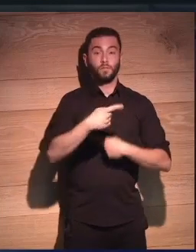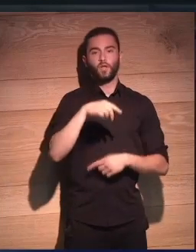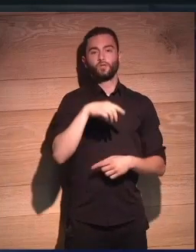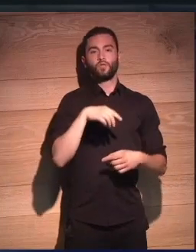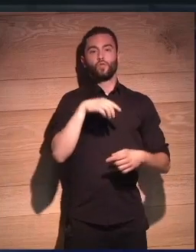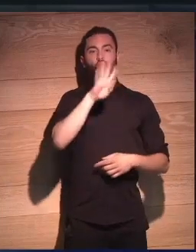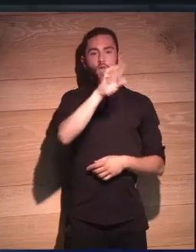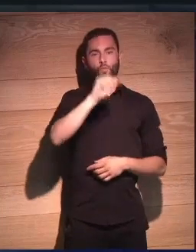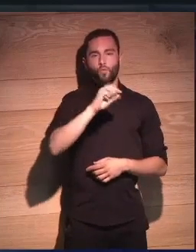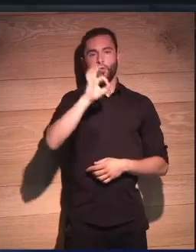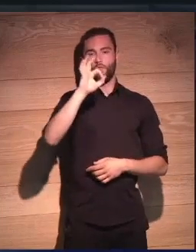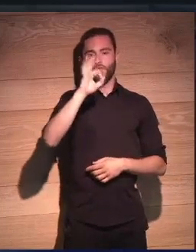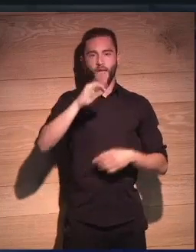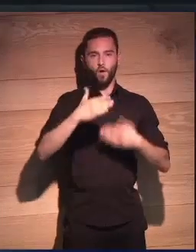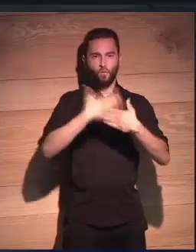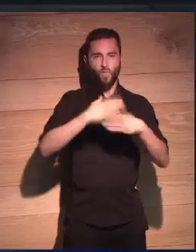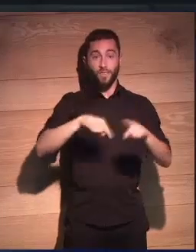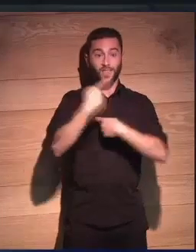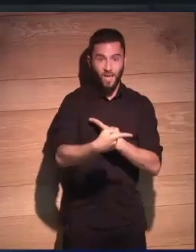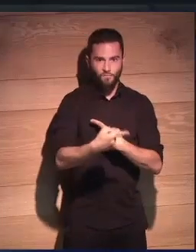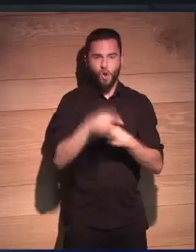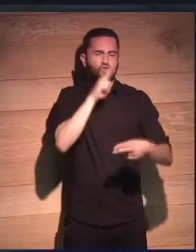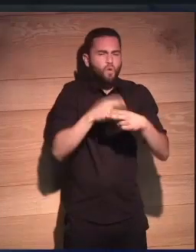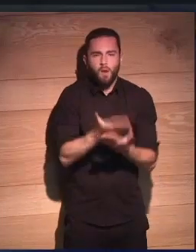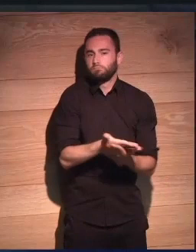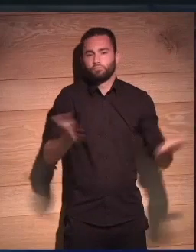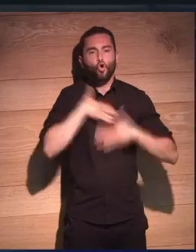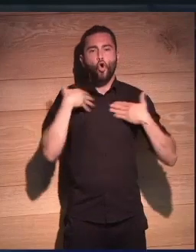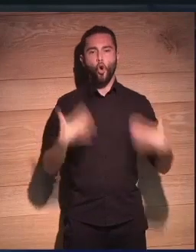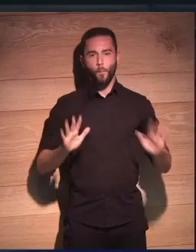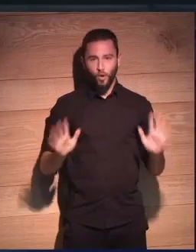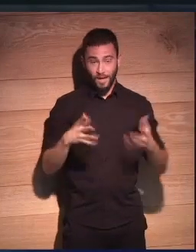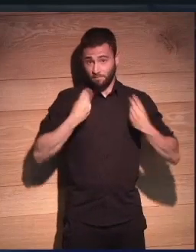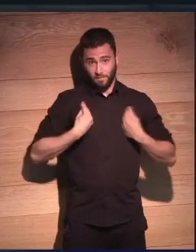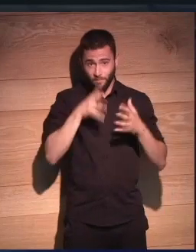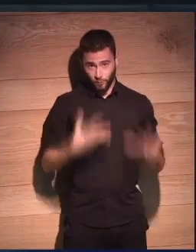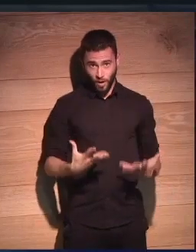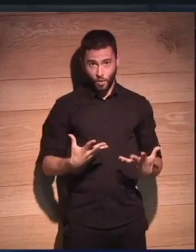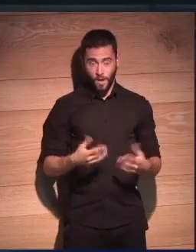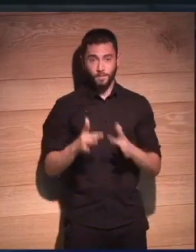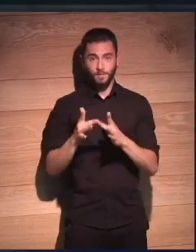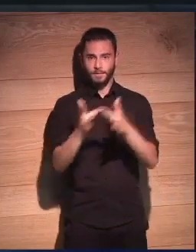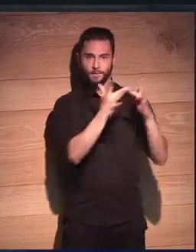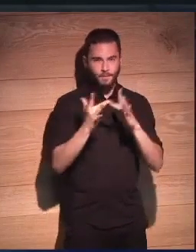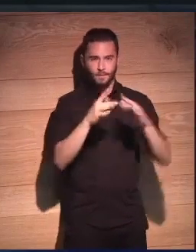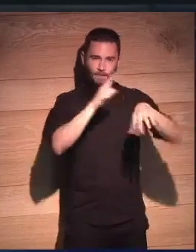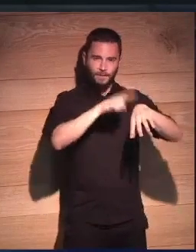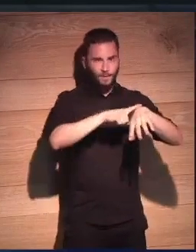4.0, posmoderna, le podéis llamar como queráis, en la que vivimos, tenemos una relación poco sana con el